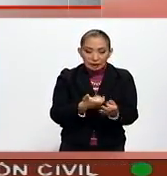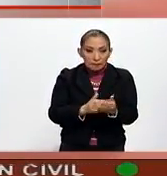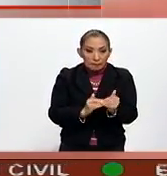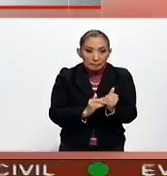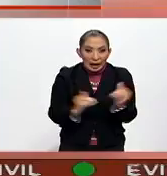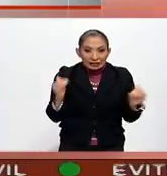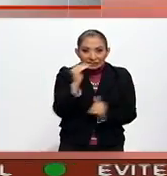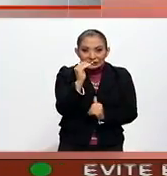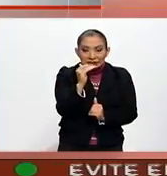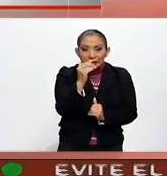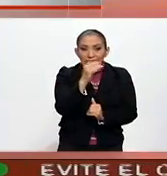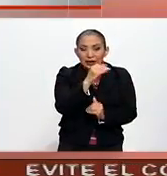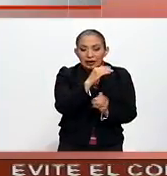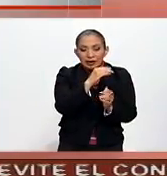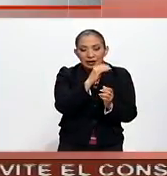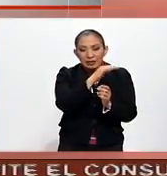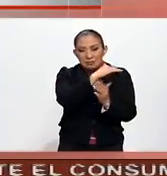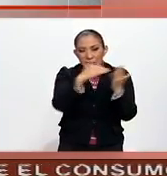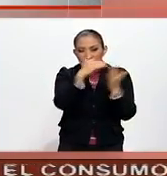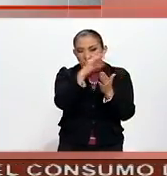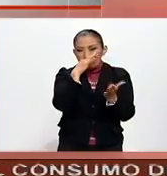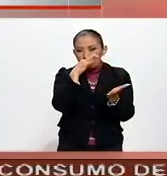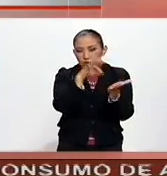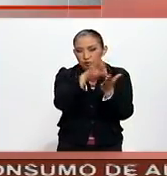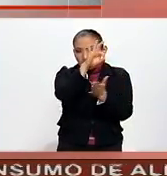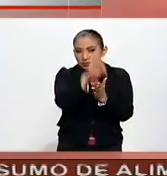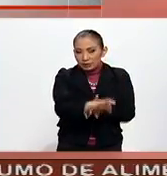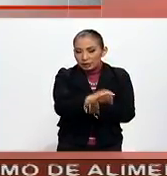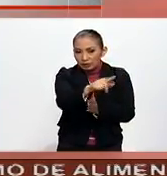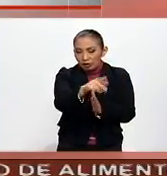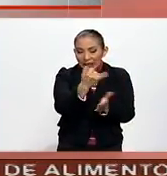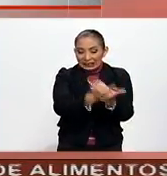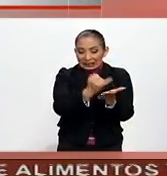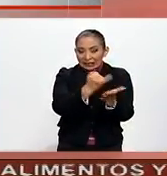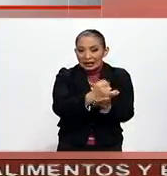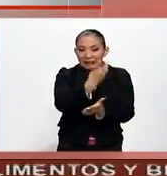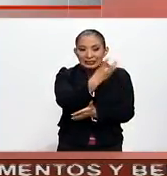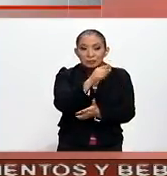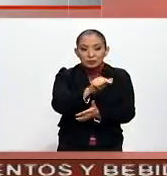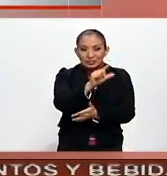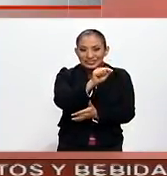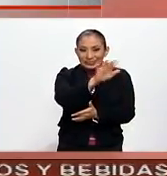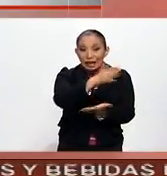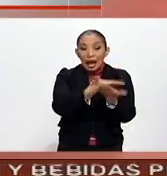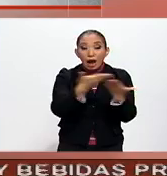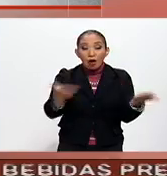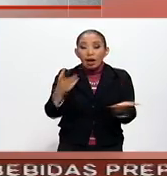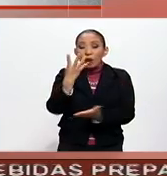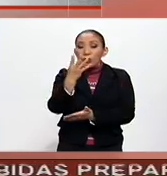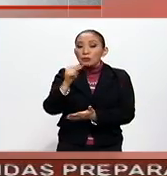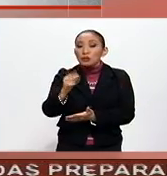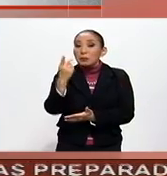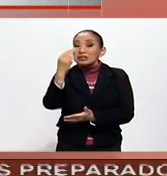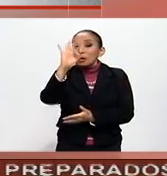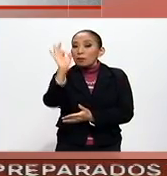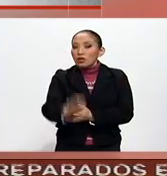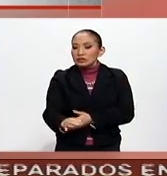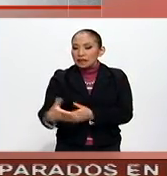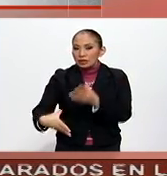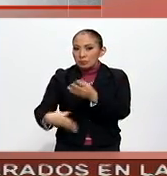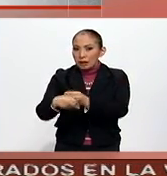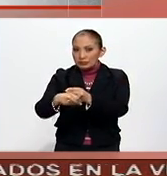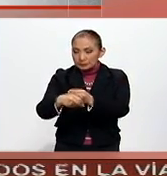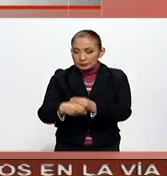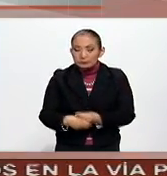incremento de medio punto porcentual en la tasa de interés de referencia, que así pasa de 3.75 a 4.25%, como lo